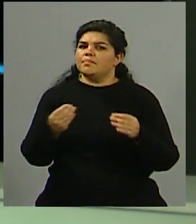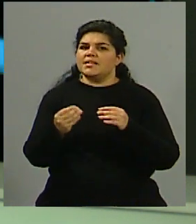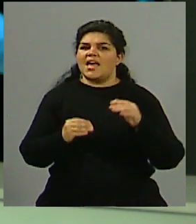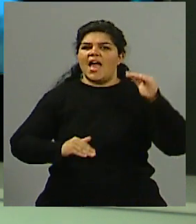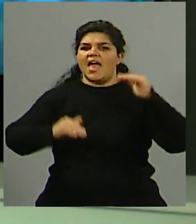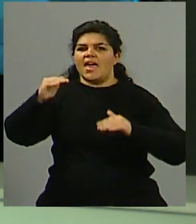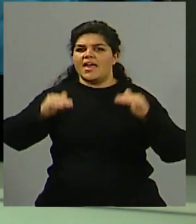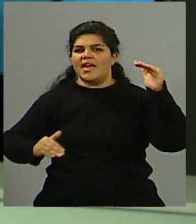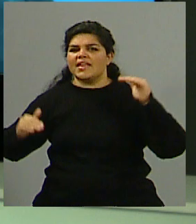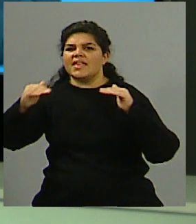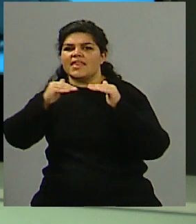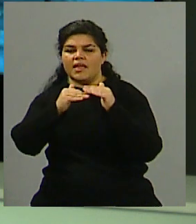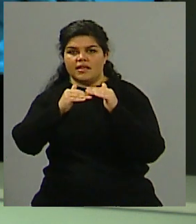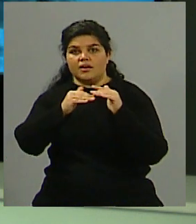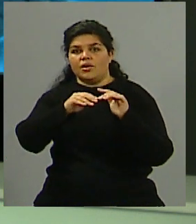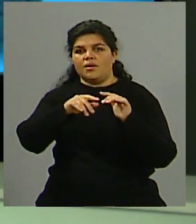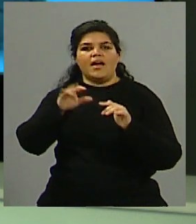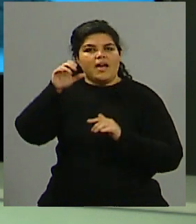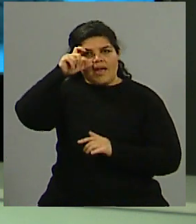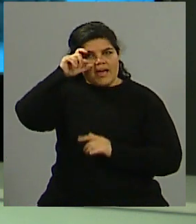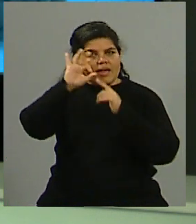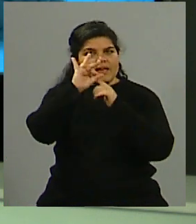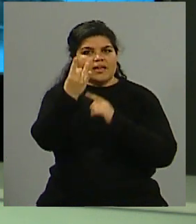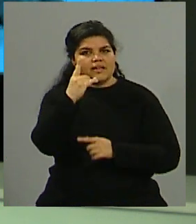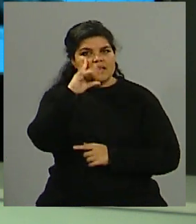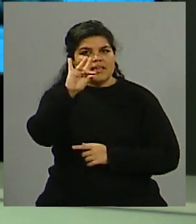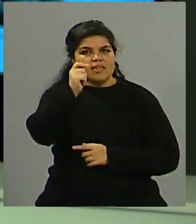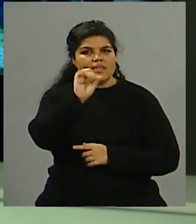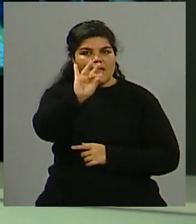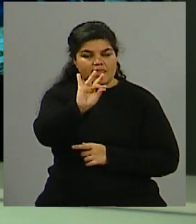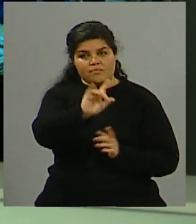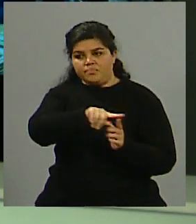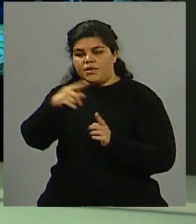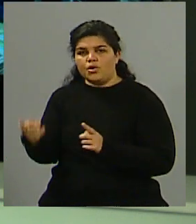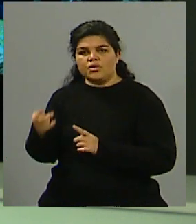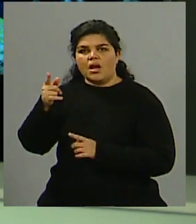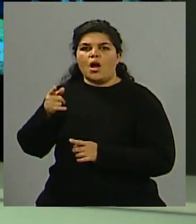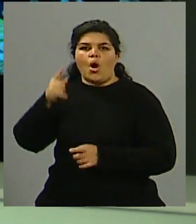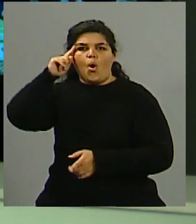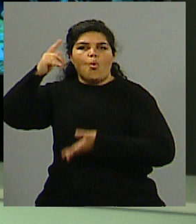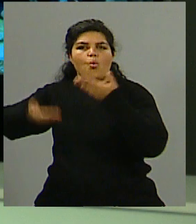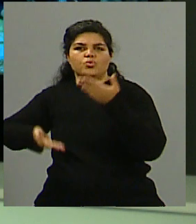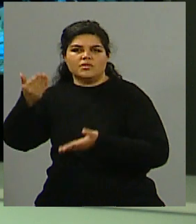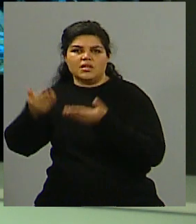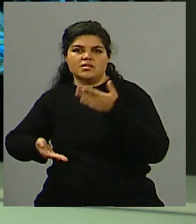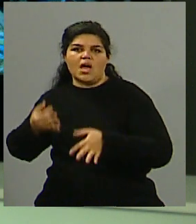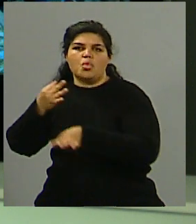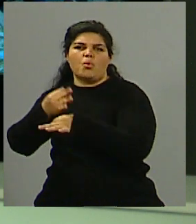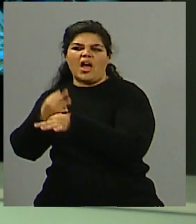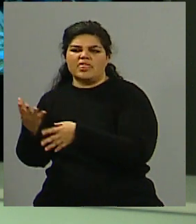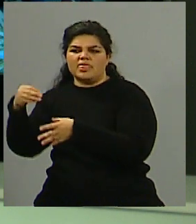es, bueno, términos que solés utilizar. Bueno, porque hay, digamos,